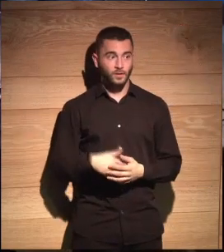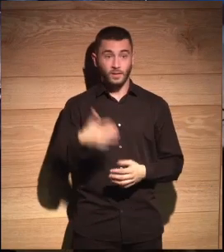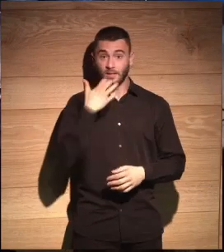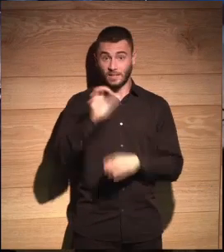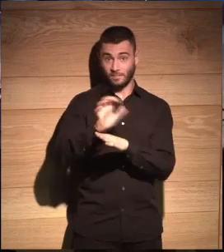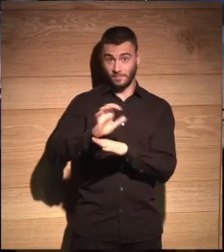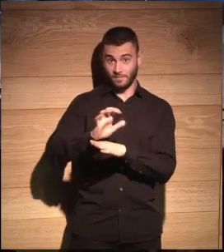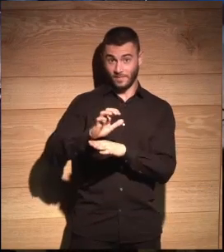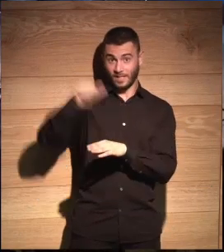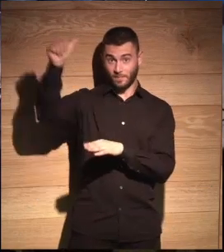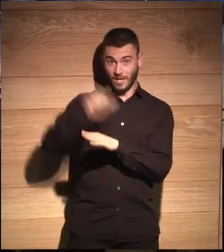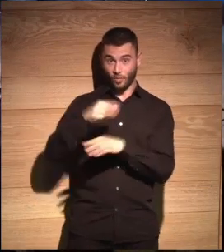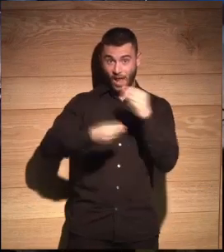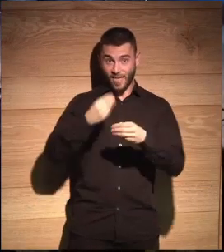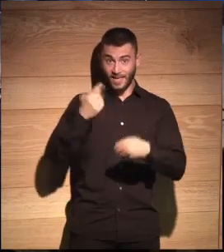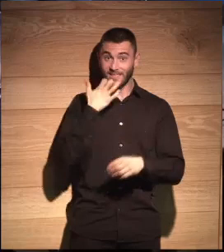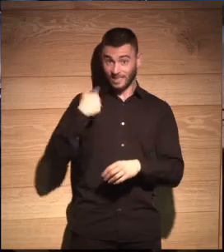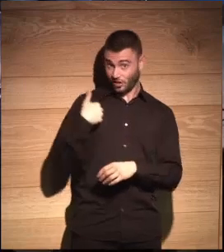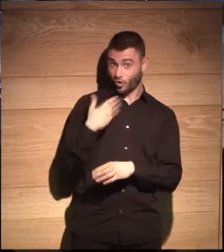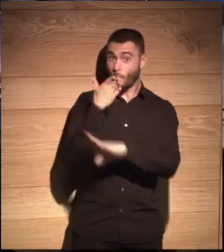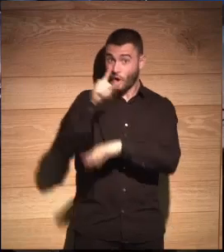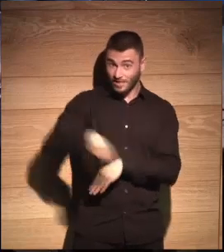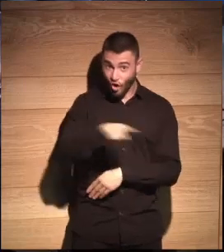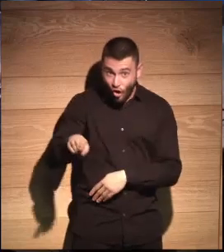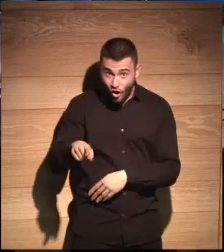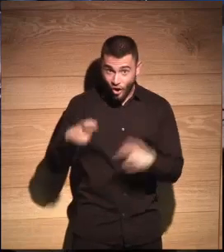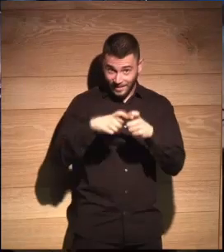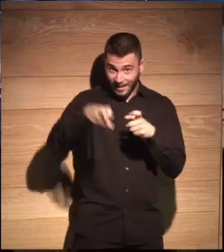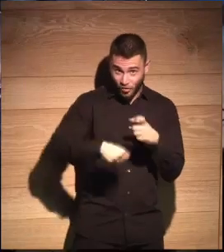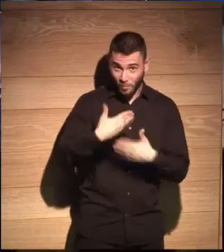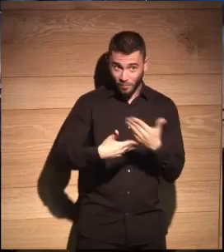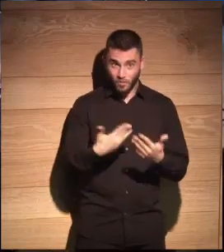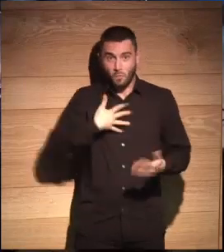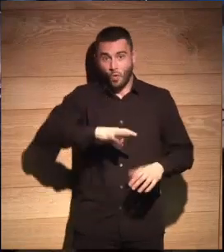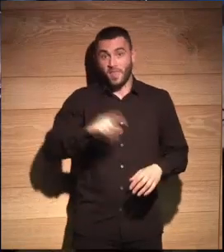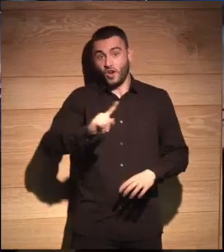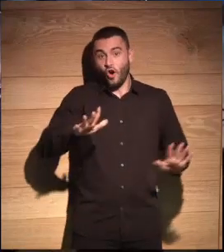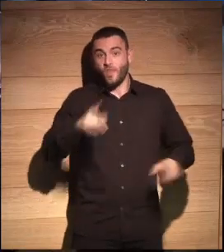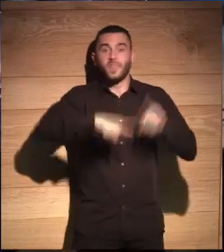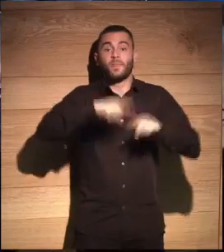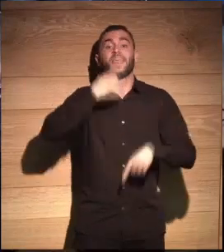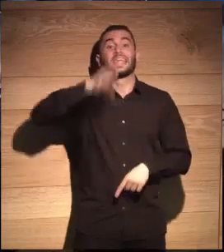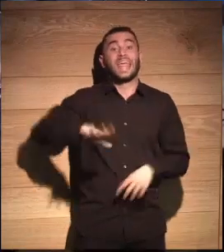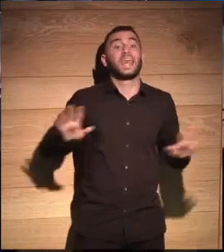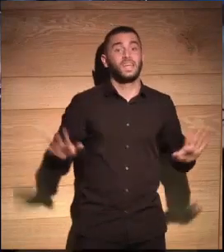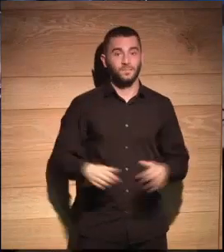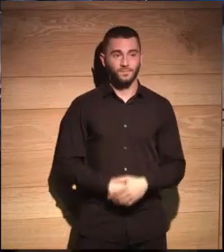verla. Porque no me voy a mejor comprar no. La entrada para esto, ¿no? A lo mejor no, según quién.